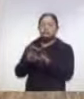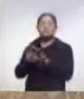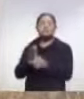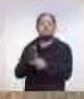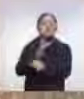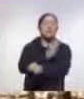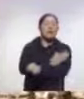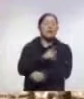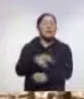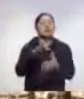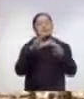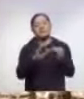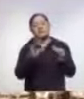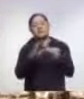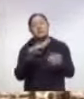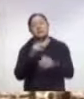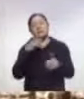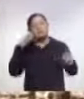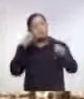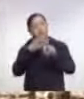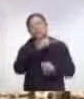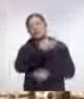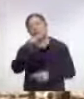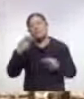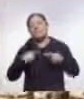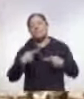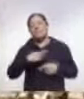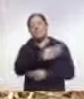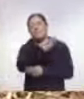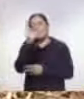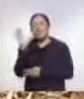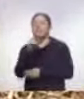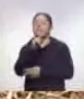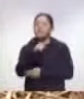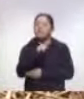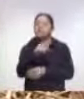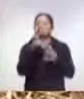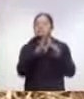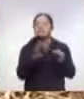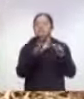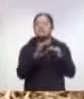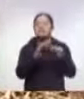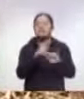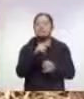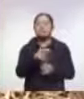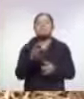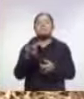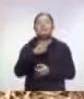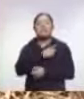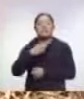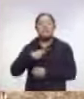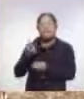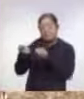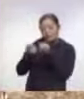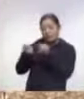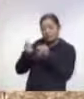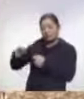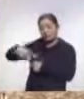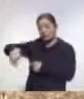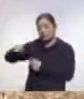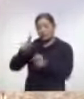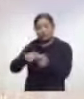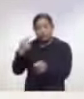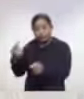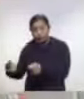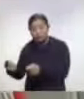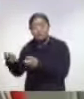dirigidas a hombres del campo, a fin de prevenir que las quemas agrícolas salgan de control, informó el titular del área, Miguel Ángel